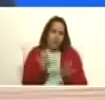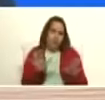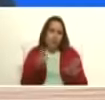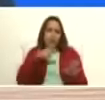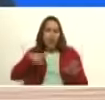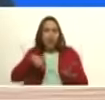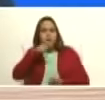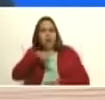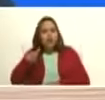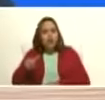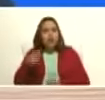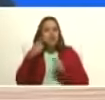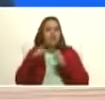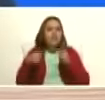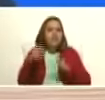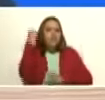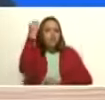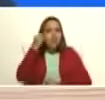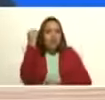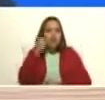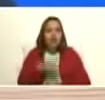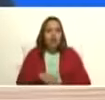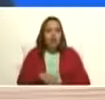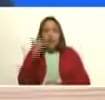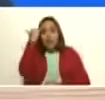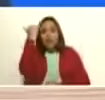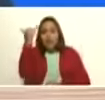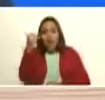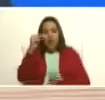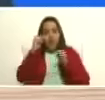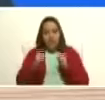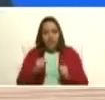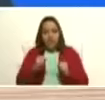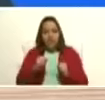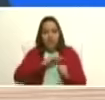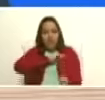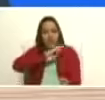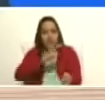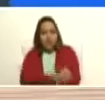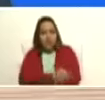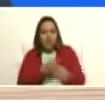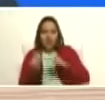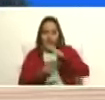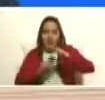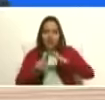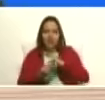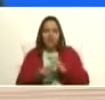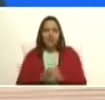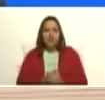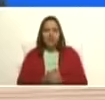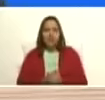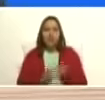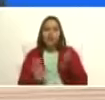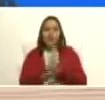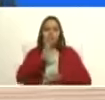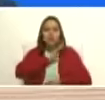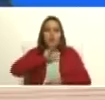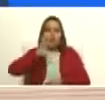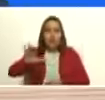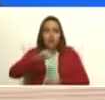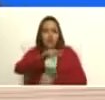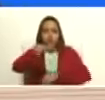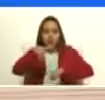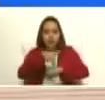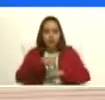Somos gente doctrinaria, con principios firmes y fuertes de la soberanía